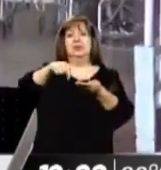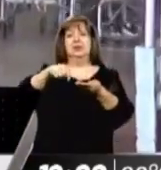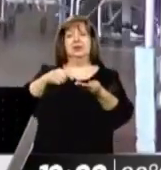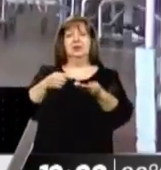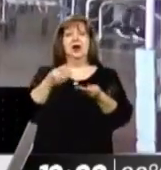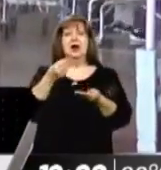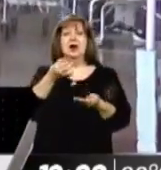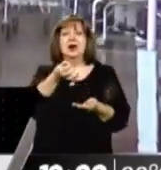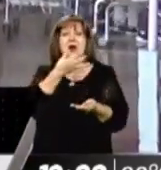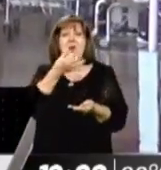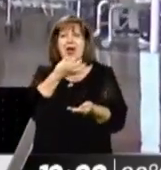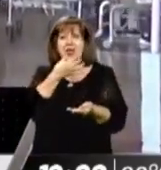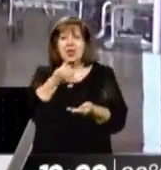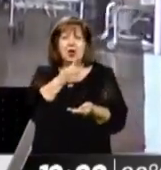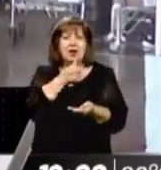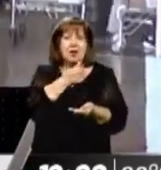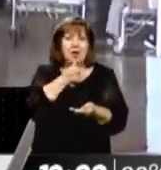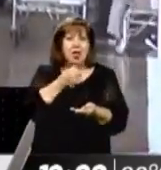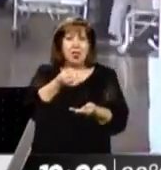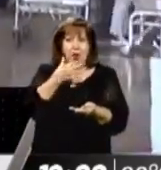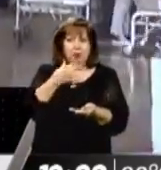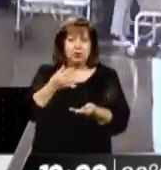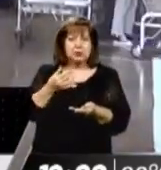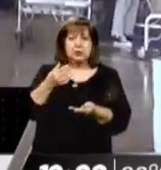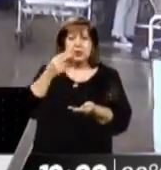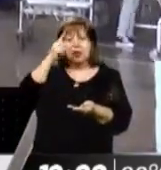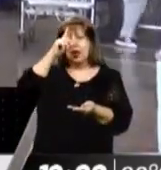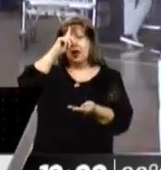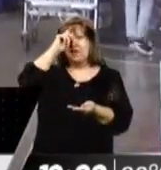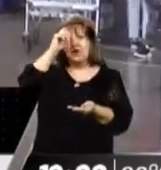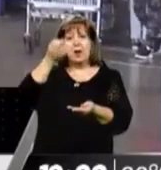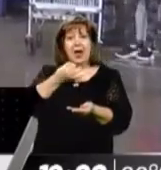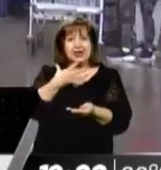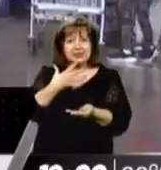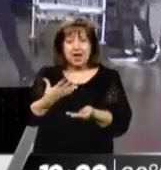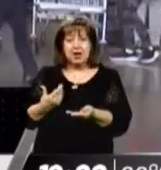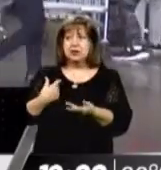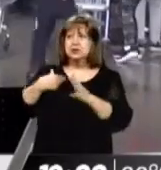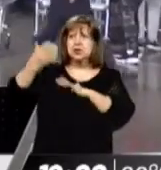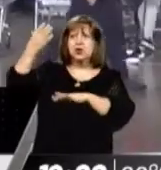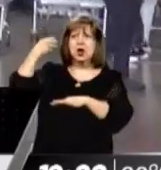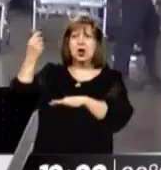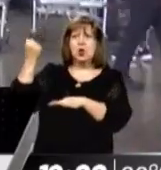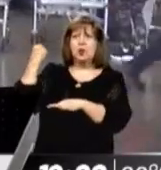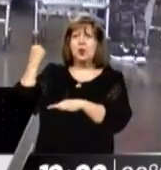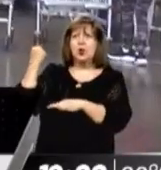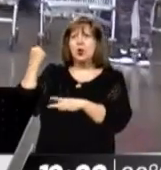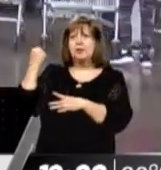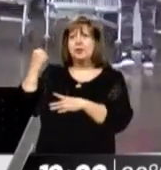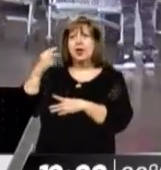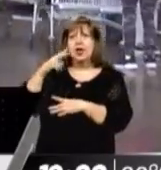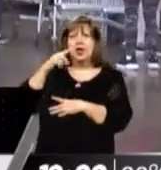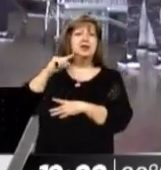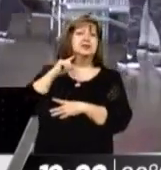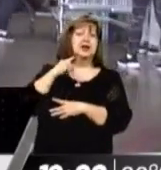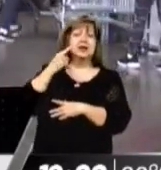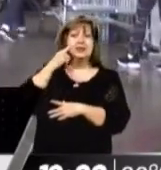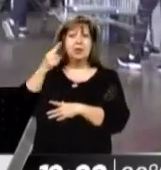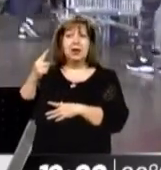remedios son muy, muy baratos acá. Es un remedio que yo compro, allá me cuesta 13 mil